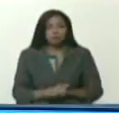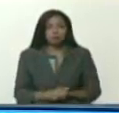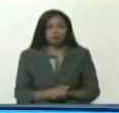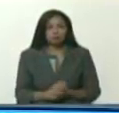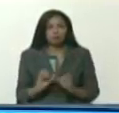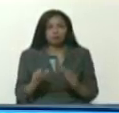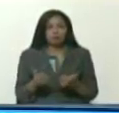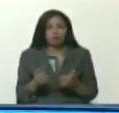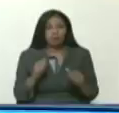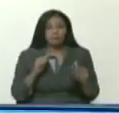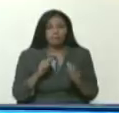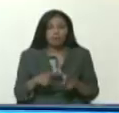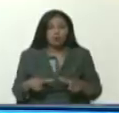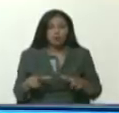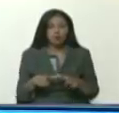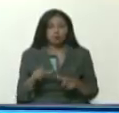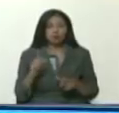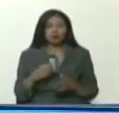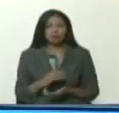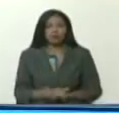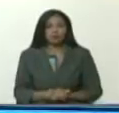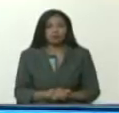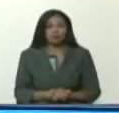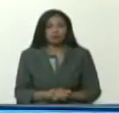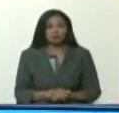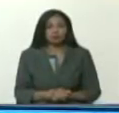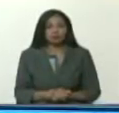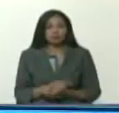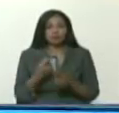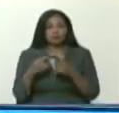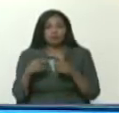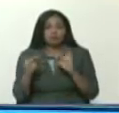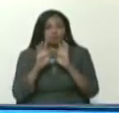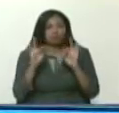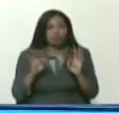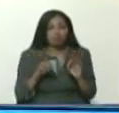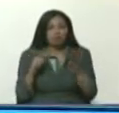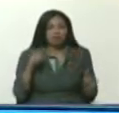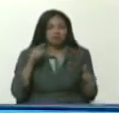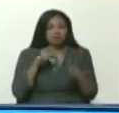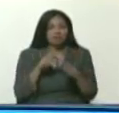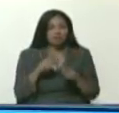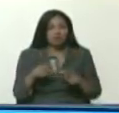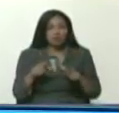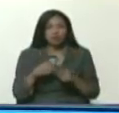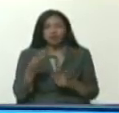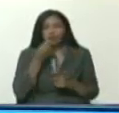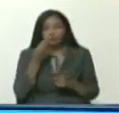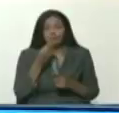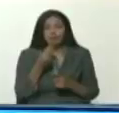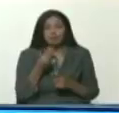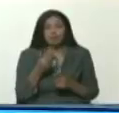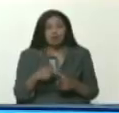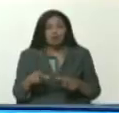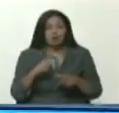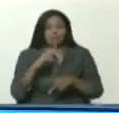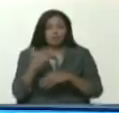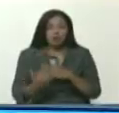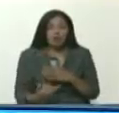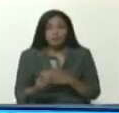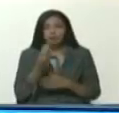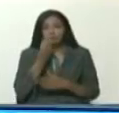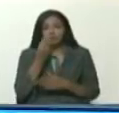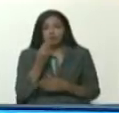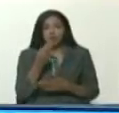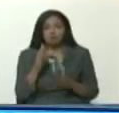para que se inicie el despacho a los distintos destinos de los alimentos del programa de alimentación